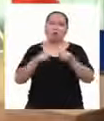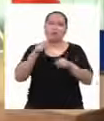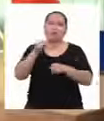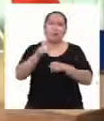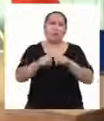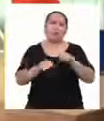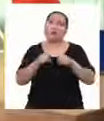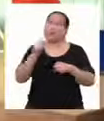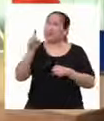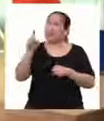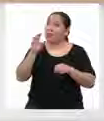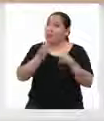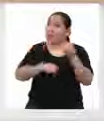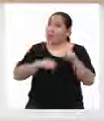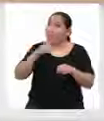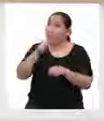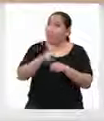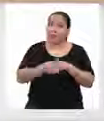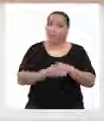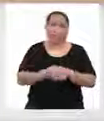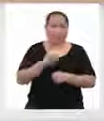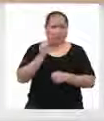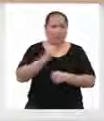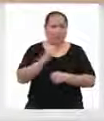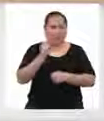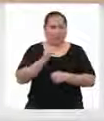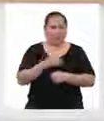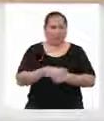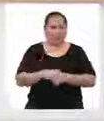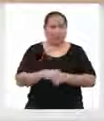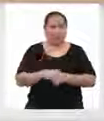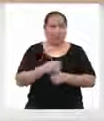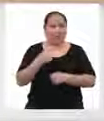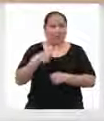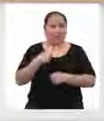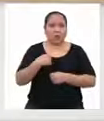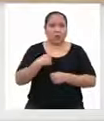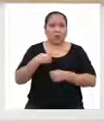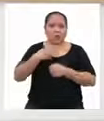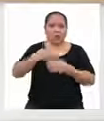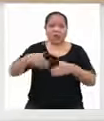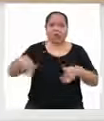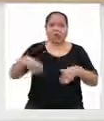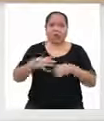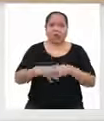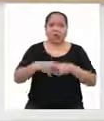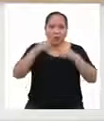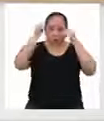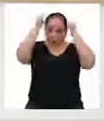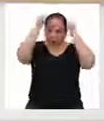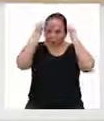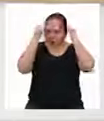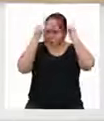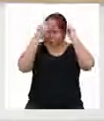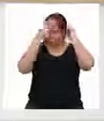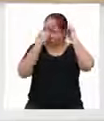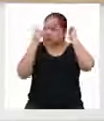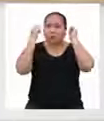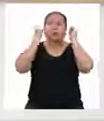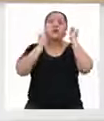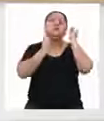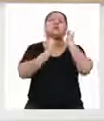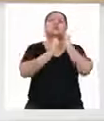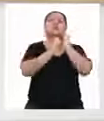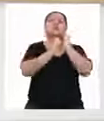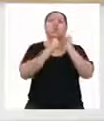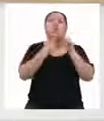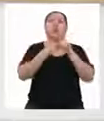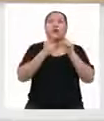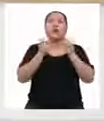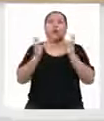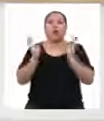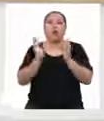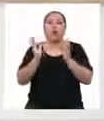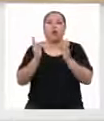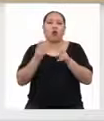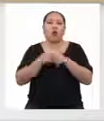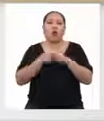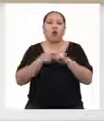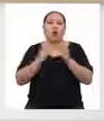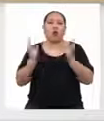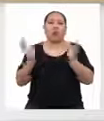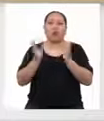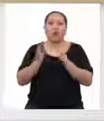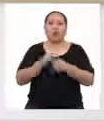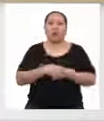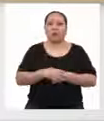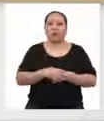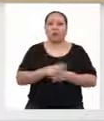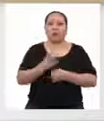¿Usted maneja bici? Claro, Yeremis. Me pongo mi short, mi casco, pero solo para tramos cortos. La verdad es que no